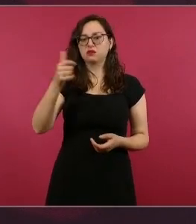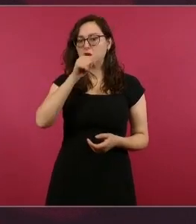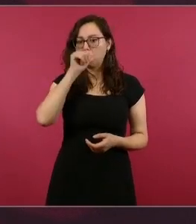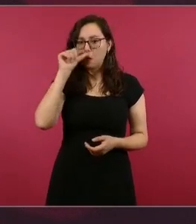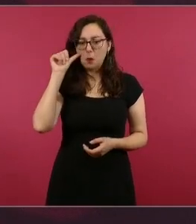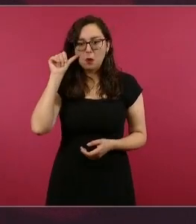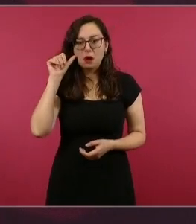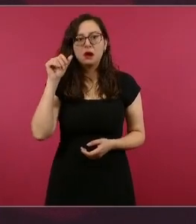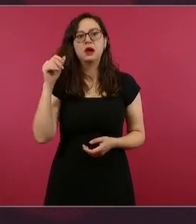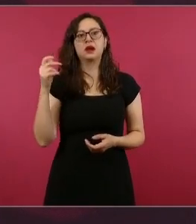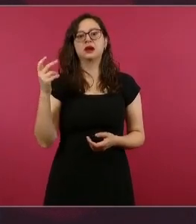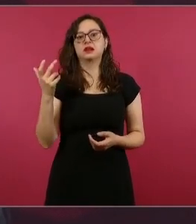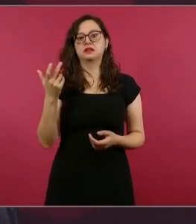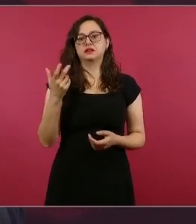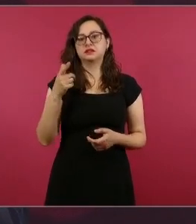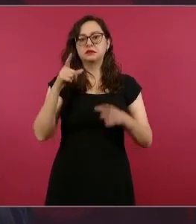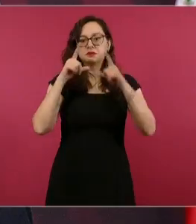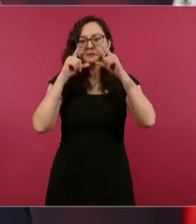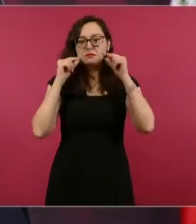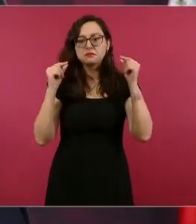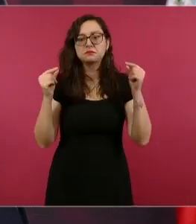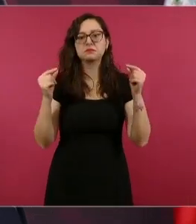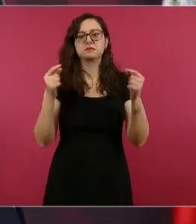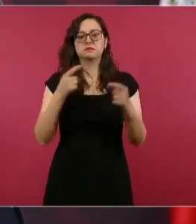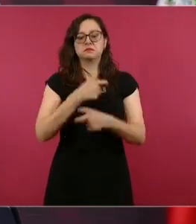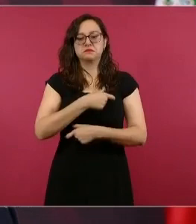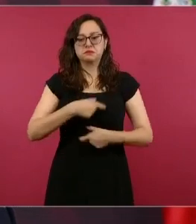Juárez, Villa, Zapata,